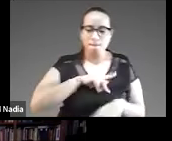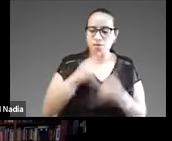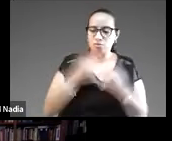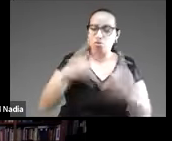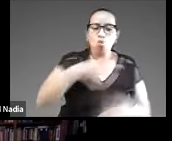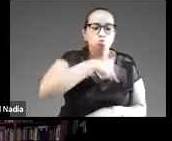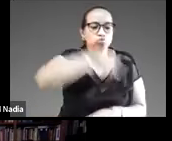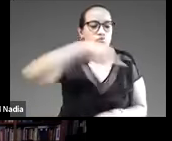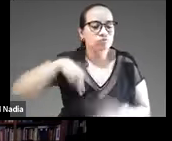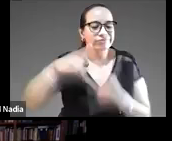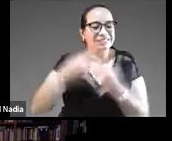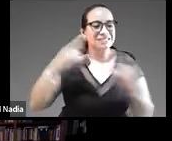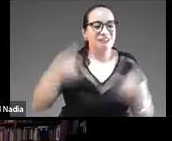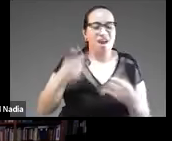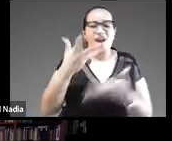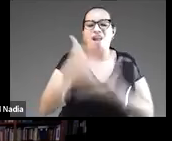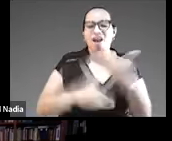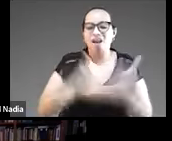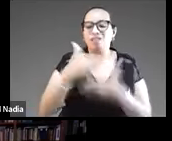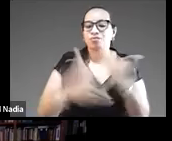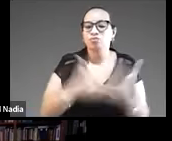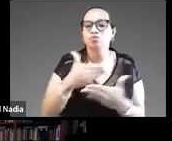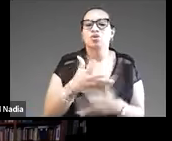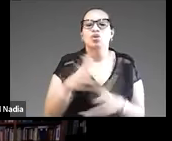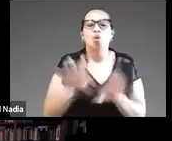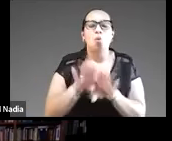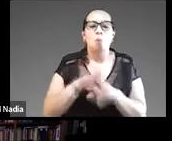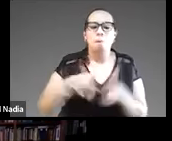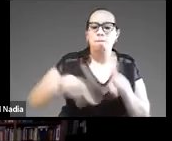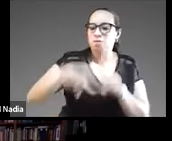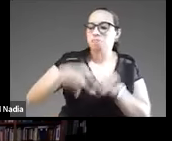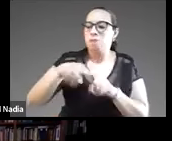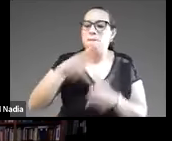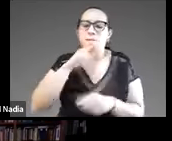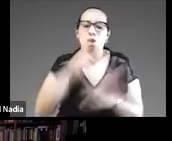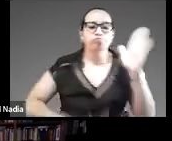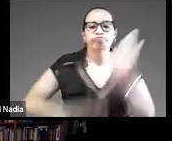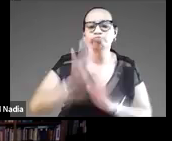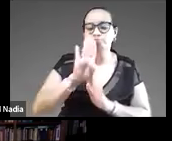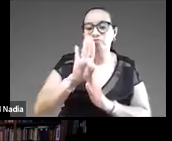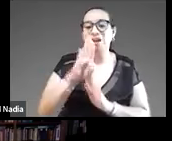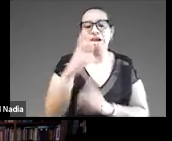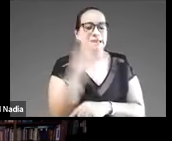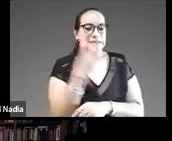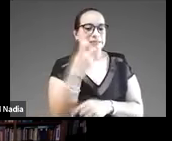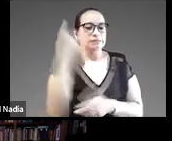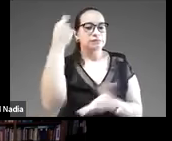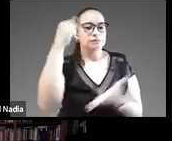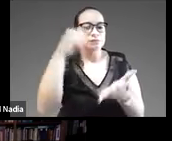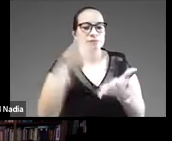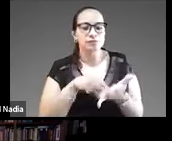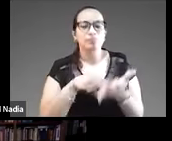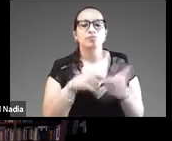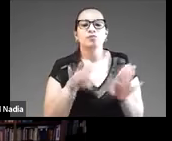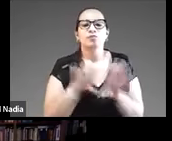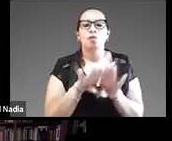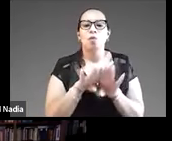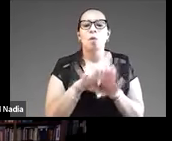y generamos procesos resilientes activos. Entonces, creo que ese es como el